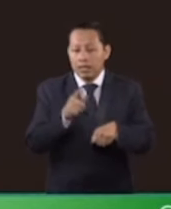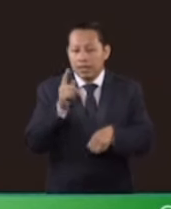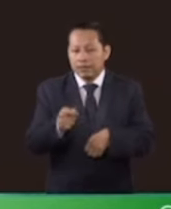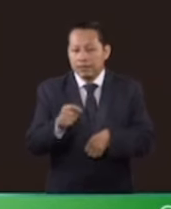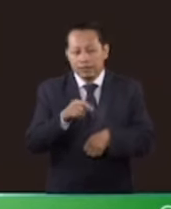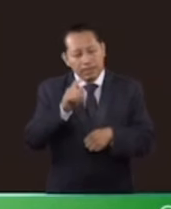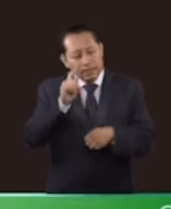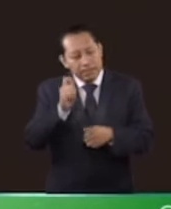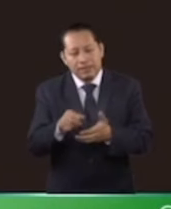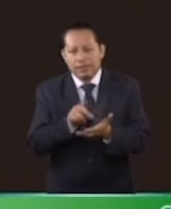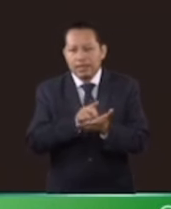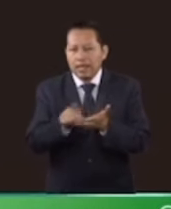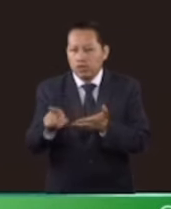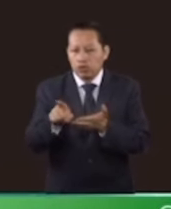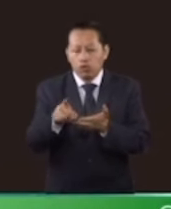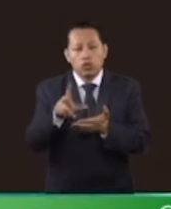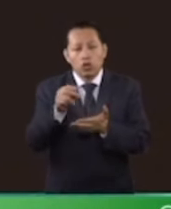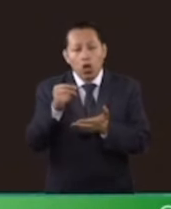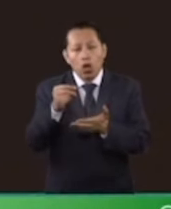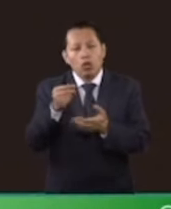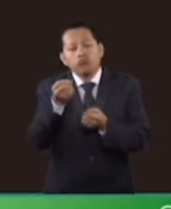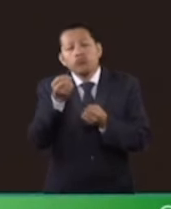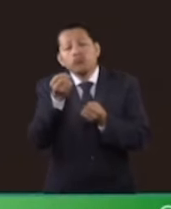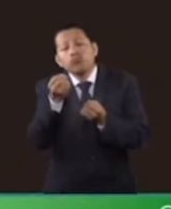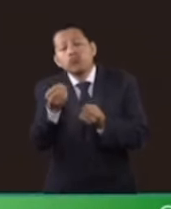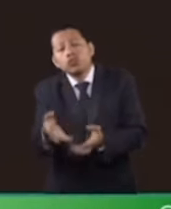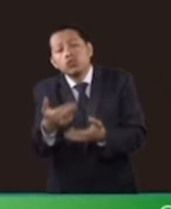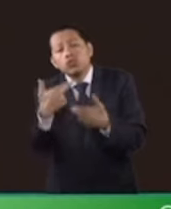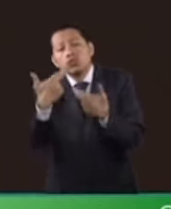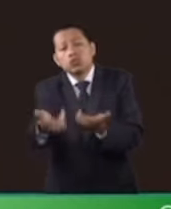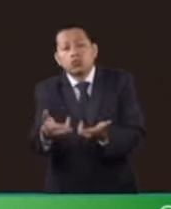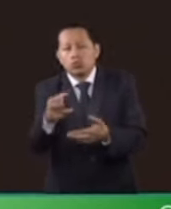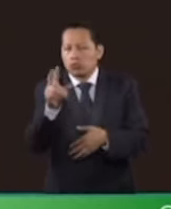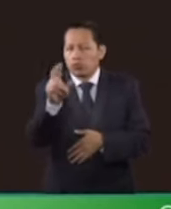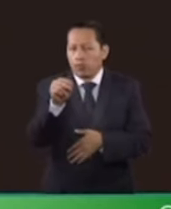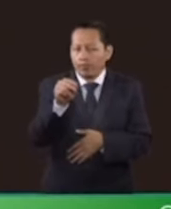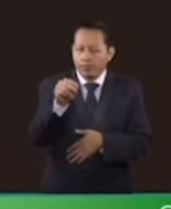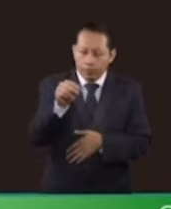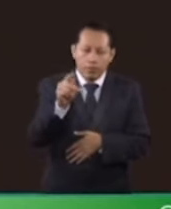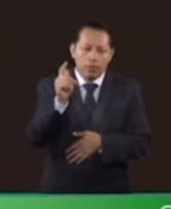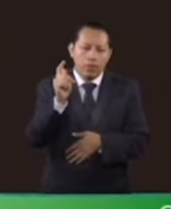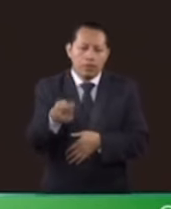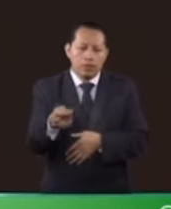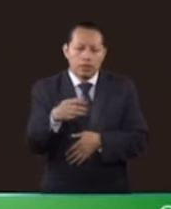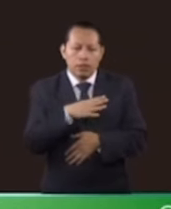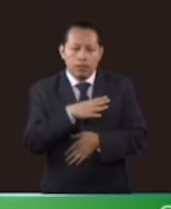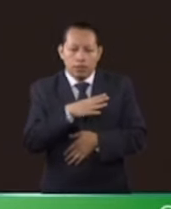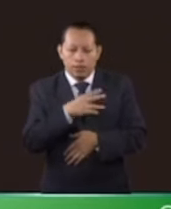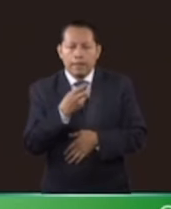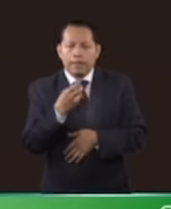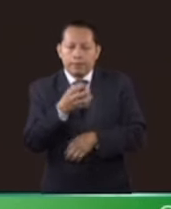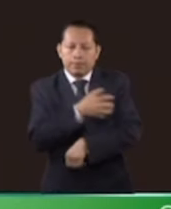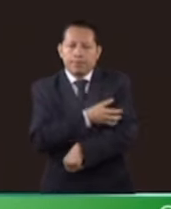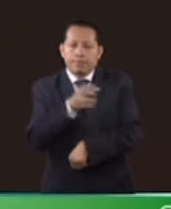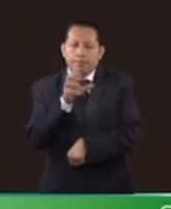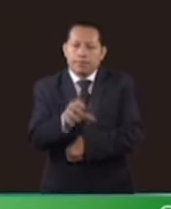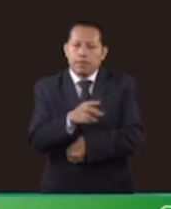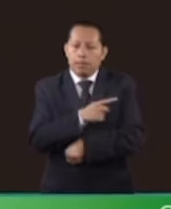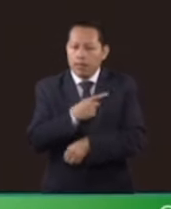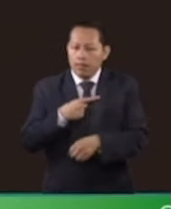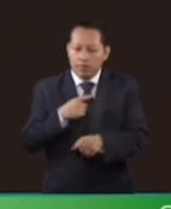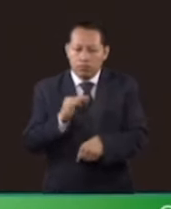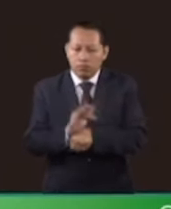derechos no son dádivas esta práctica de empoderamiento debe de